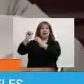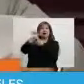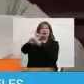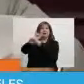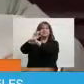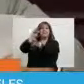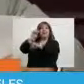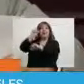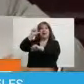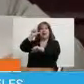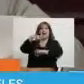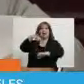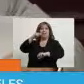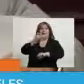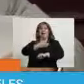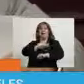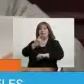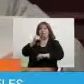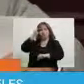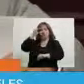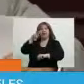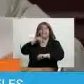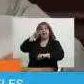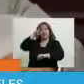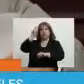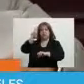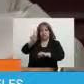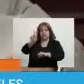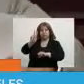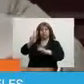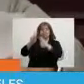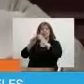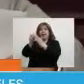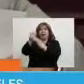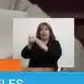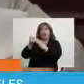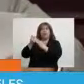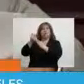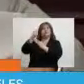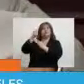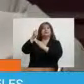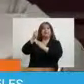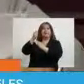es Almafuerte 2 y de la cárcel federal, que si bien son pasos